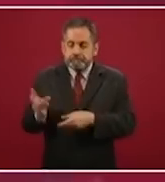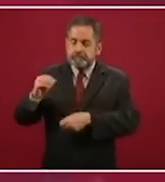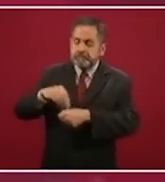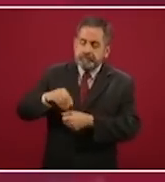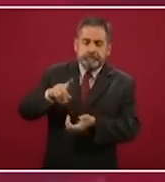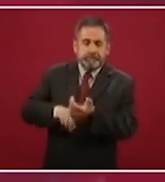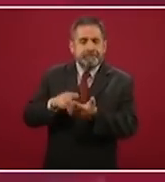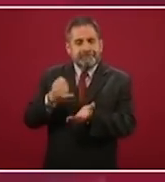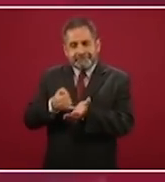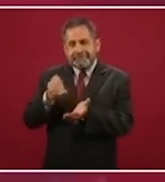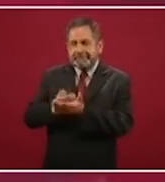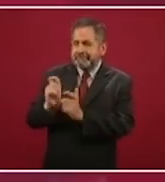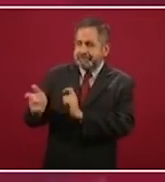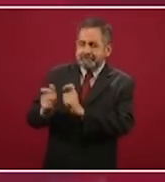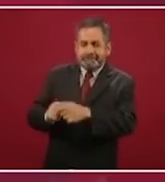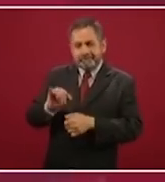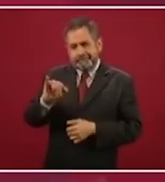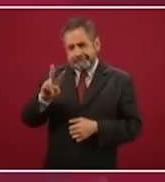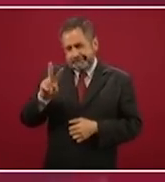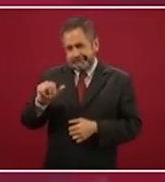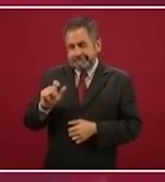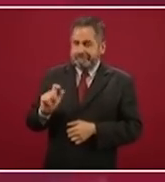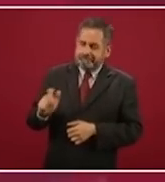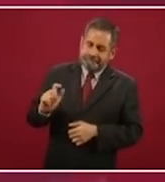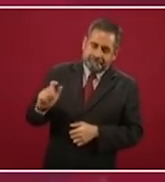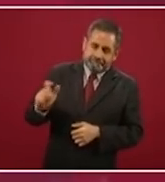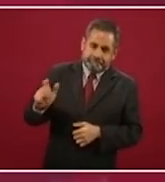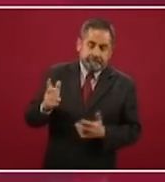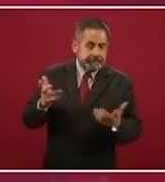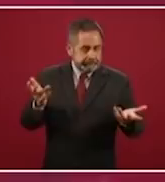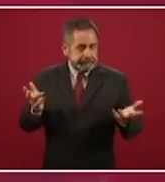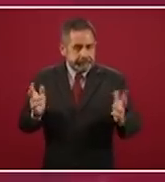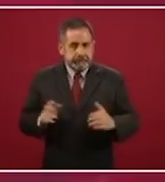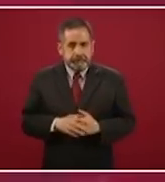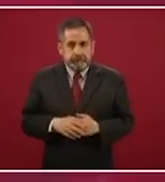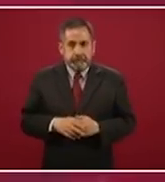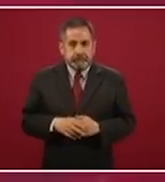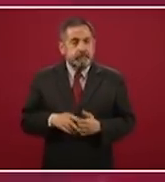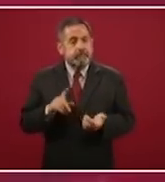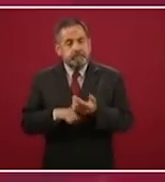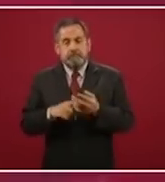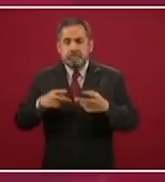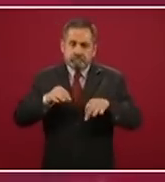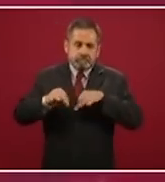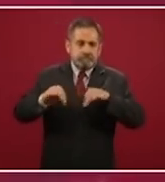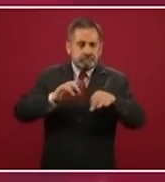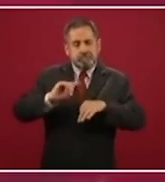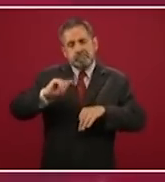un impuesto, el IVA, desde luego los profesionales,